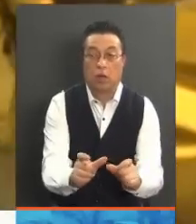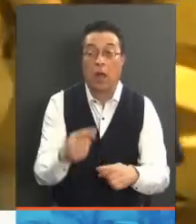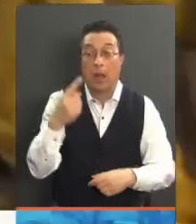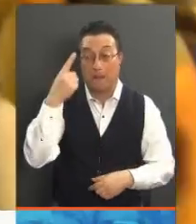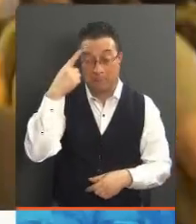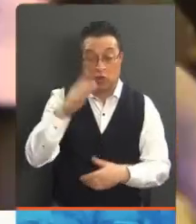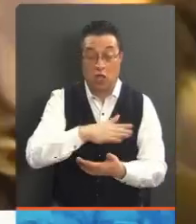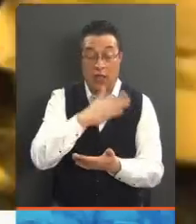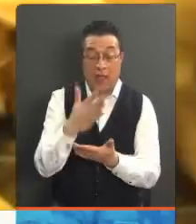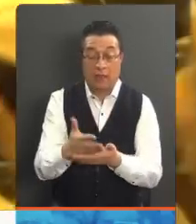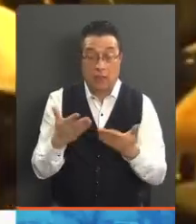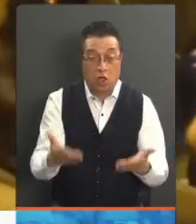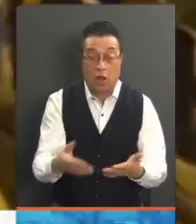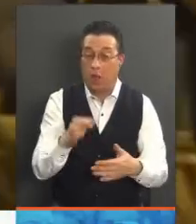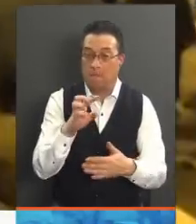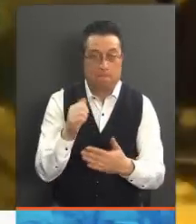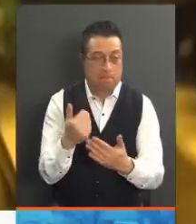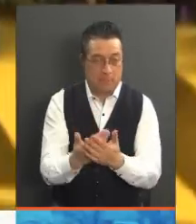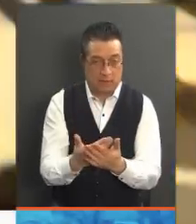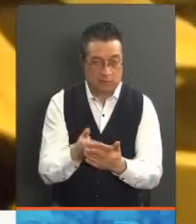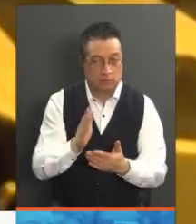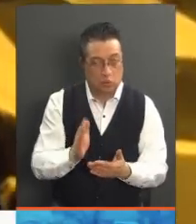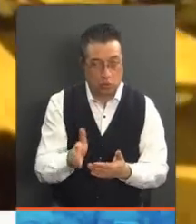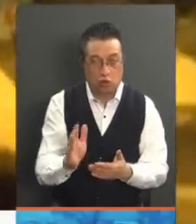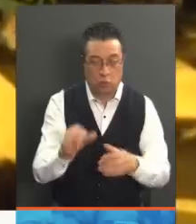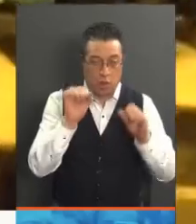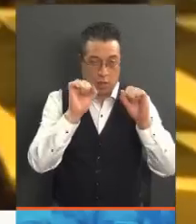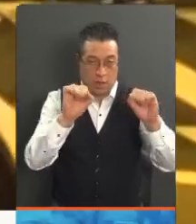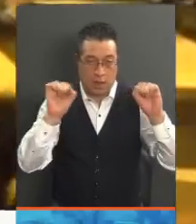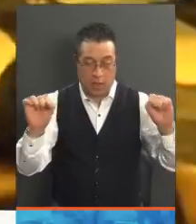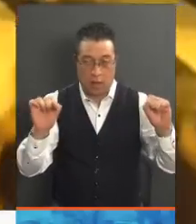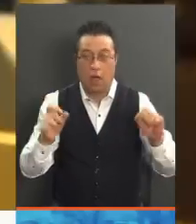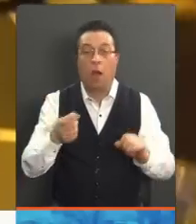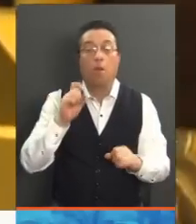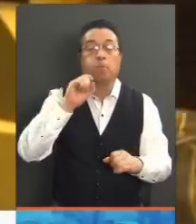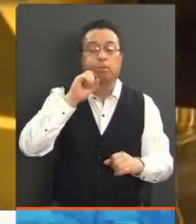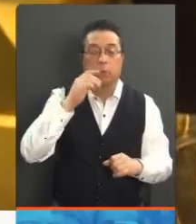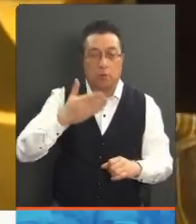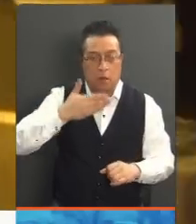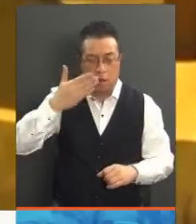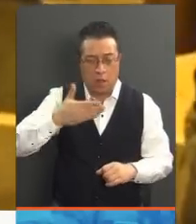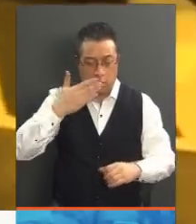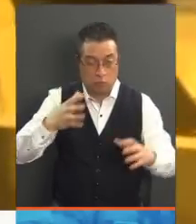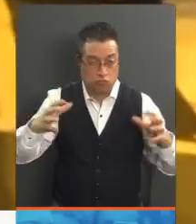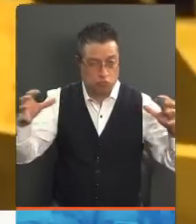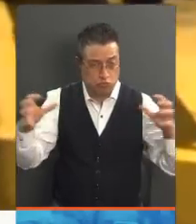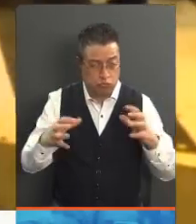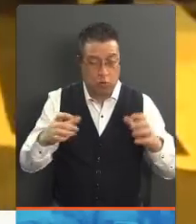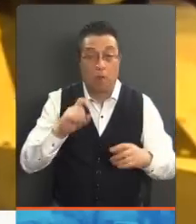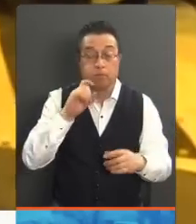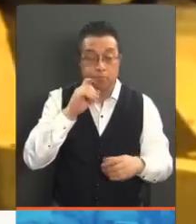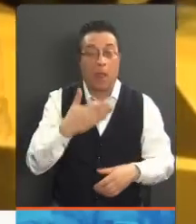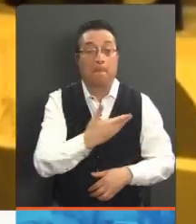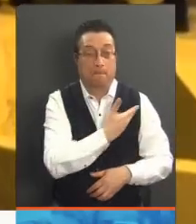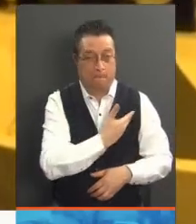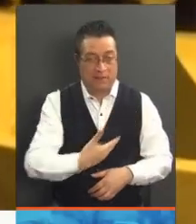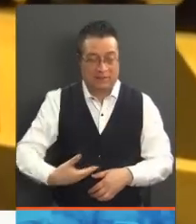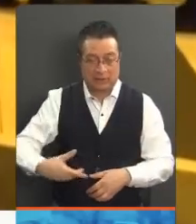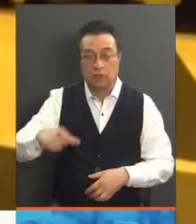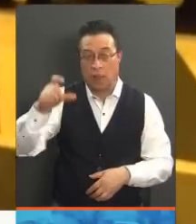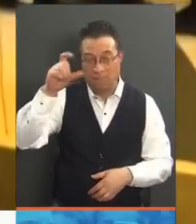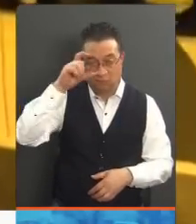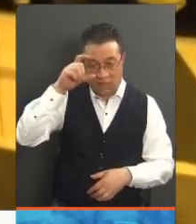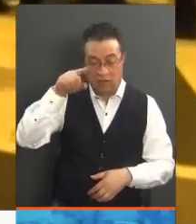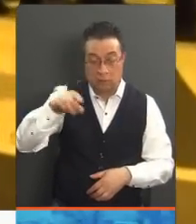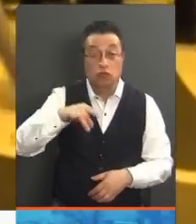sido de manera pacífica esta manifestación. ¿Quiénes han hablado con contundencia? Ha sido, por ejemplo, el presidente Joe Biden, que al